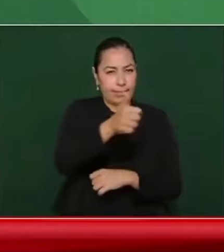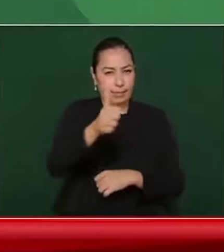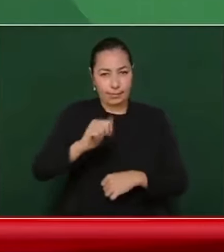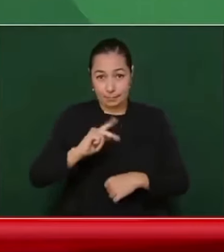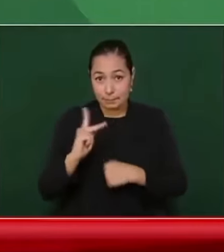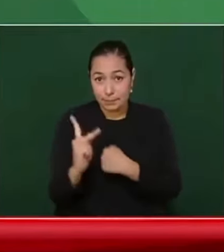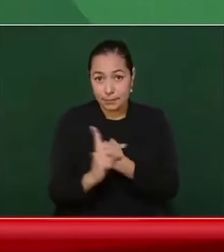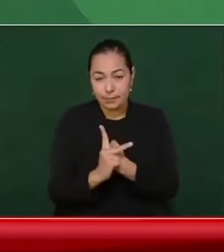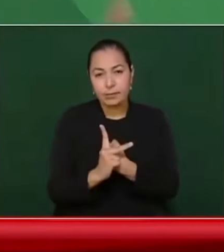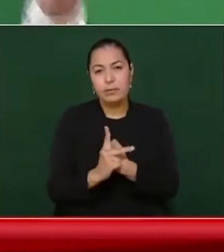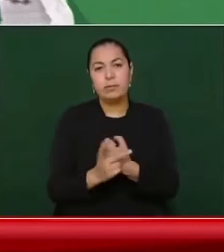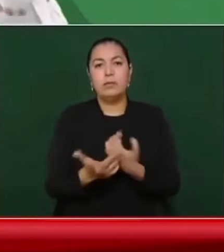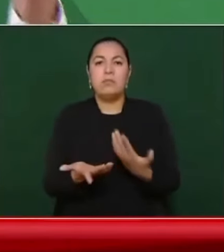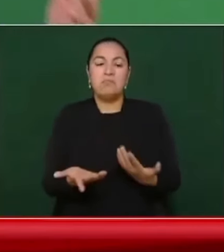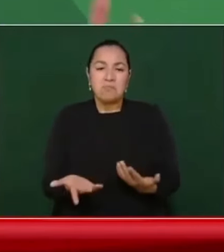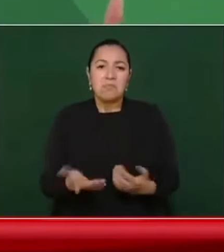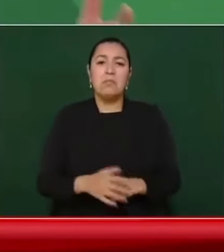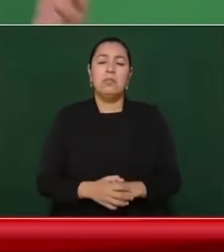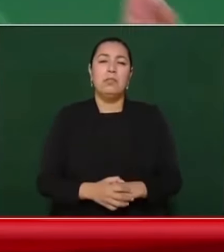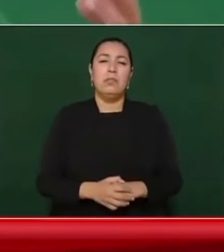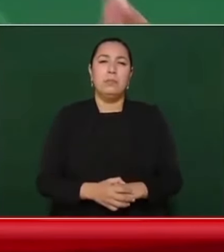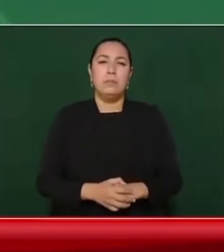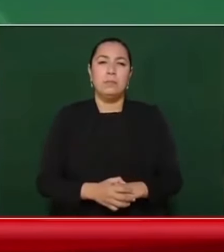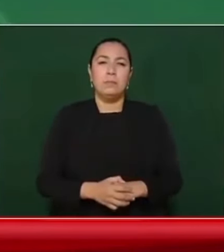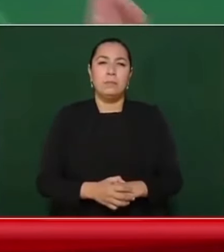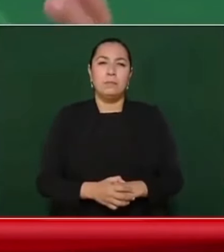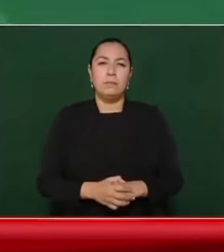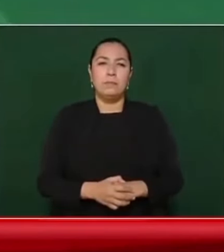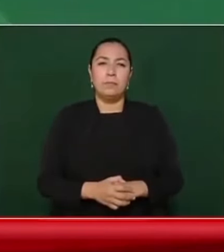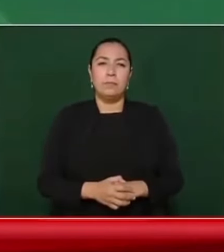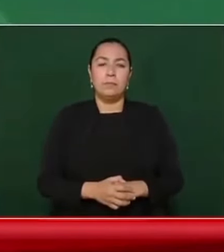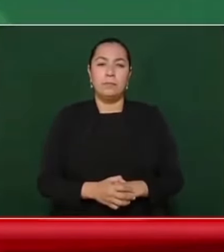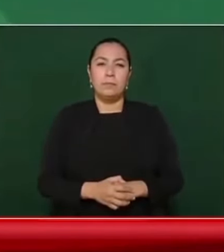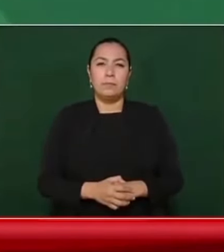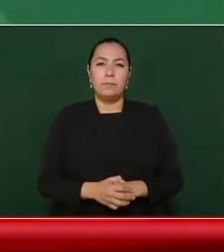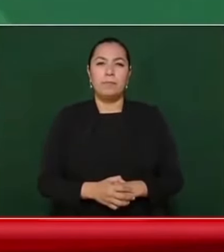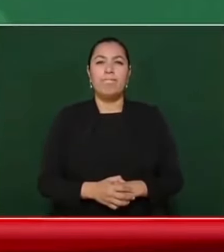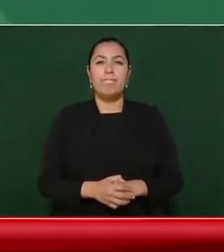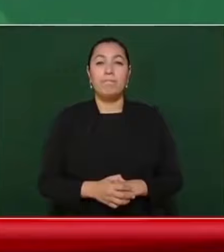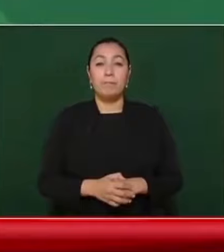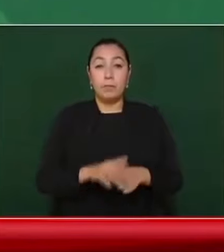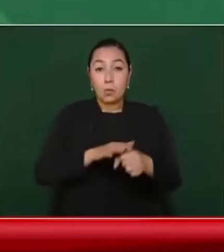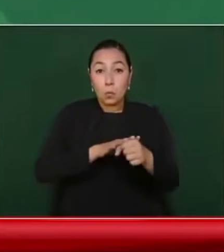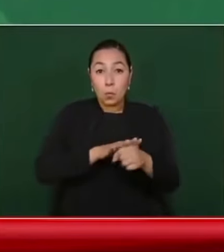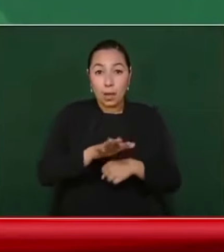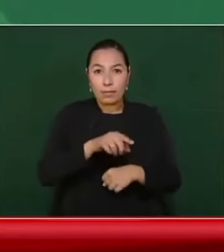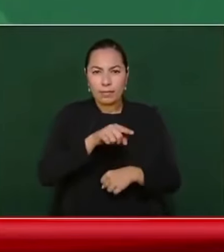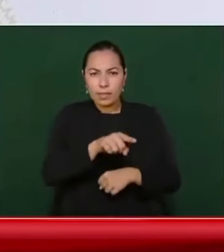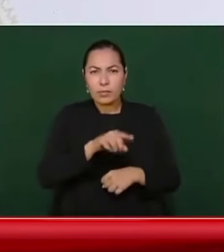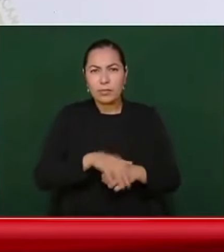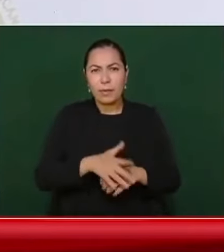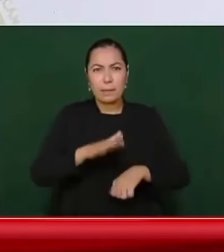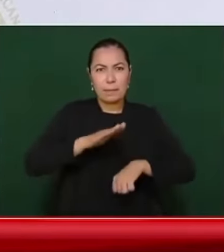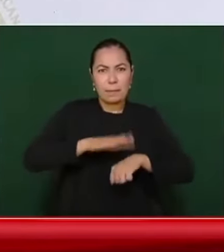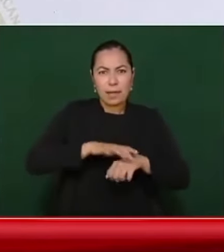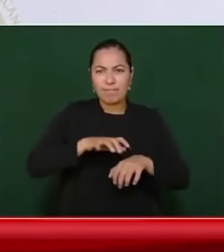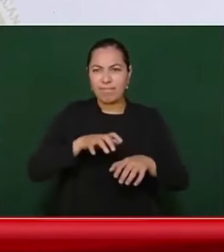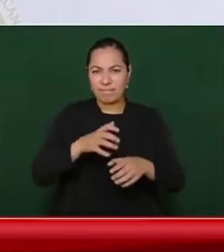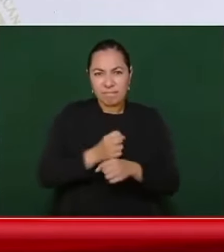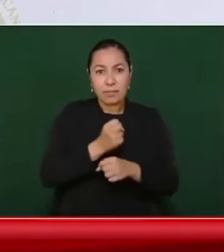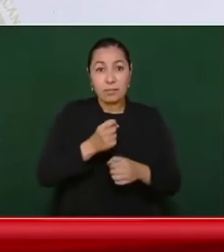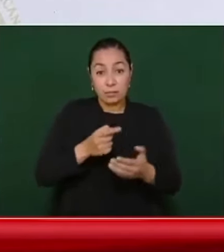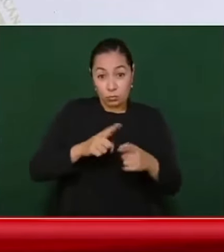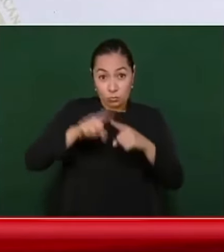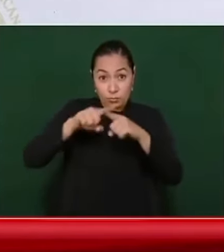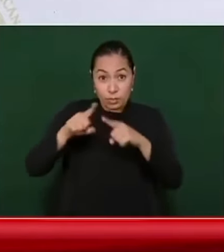para buscar lo que se logró en europa que